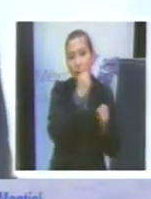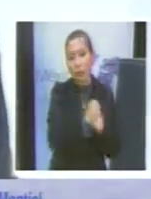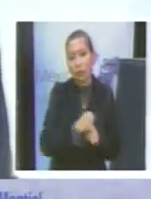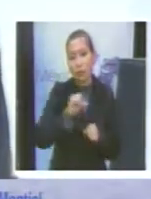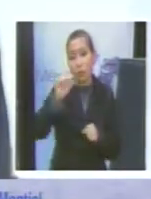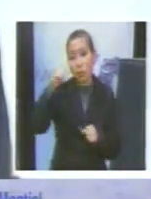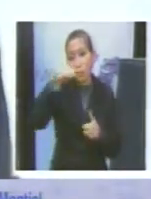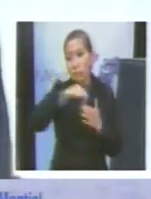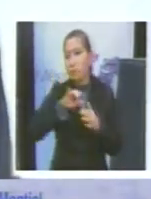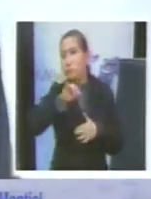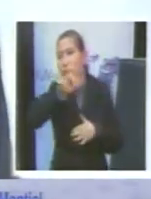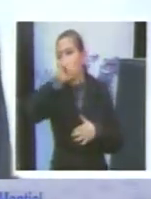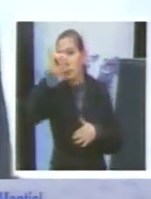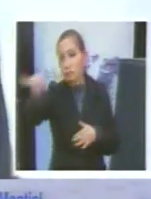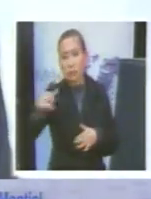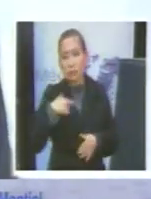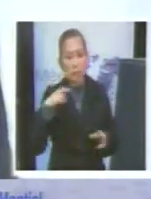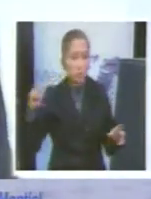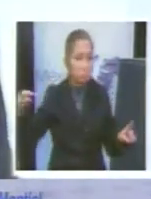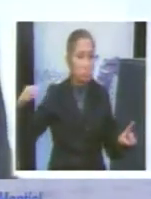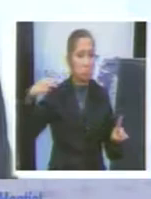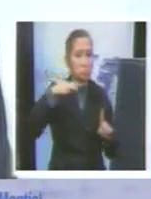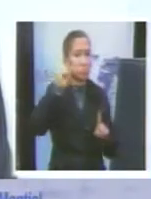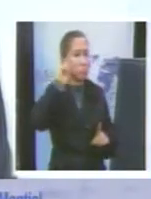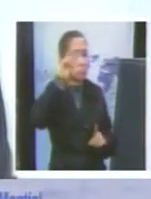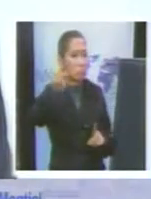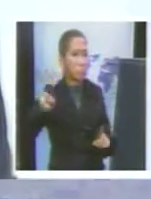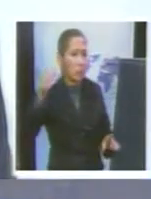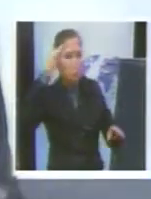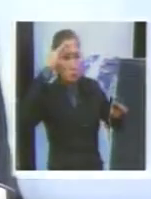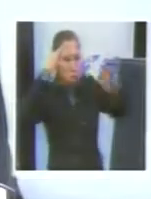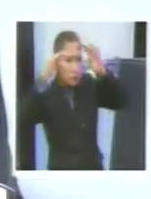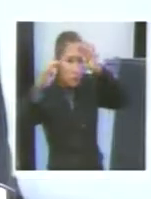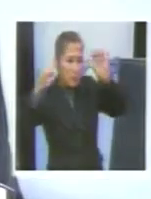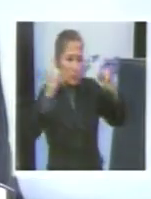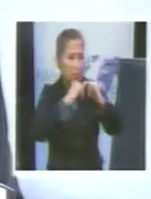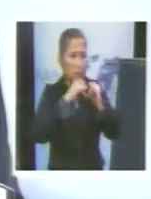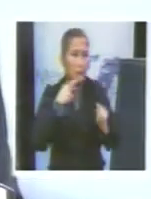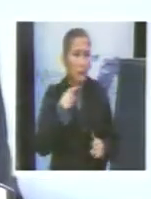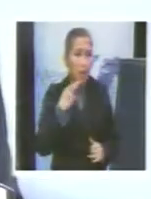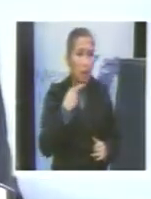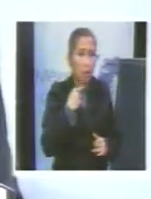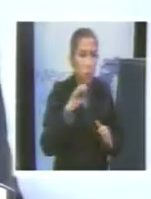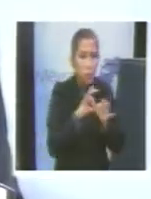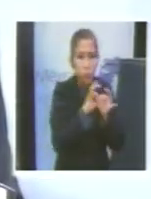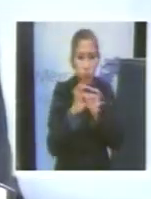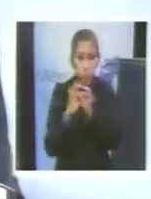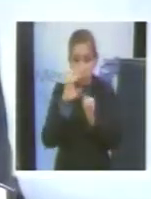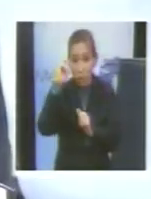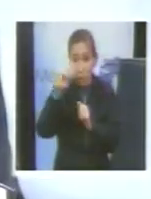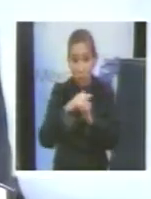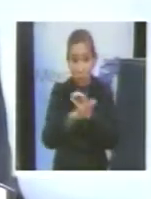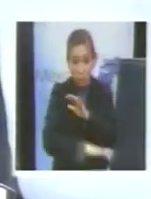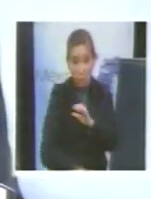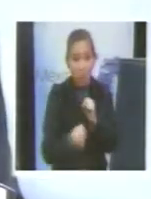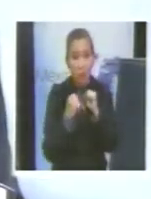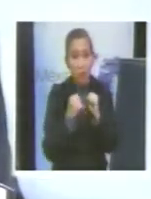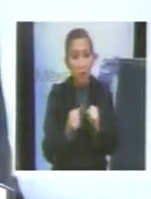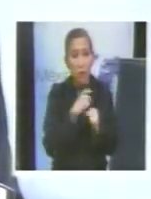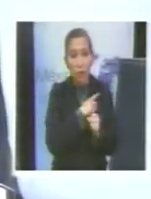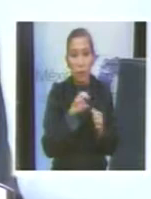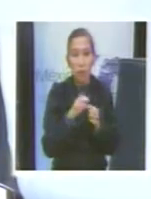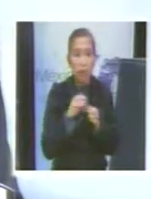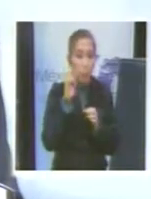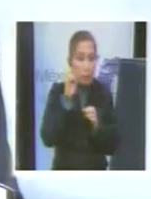Atlántico. Desde la perspectiva del pensamiento e instituciones políticas, hay muchos y sólidos nexos con Europa que no conviene perder